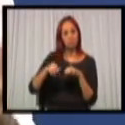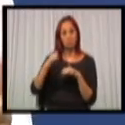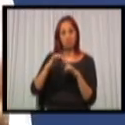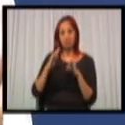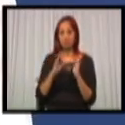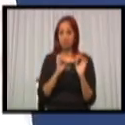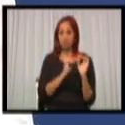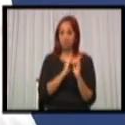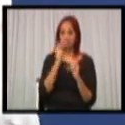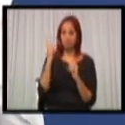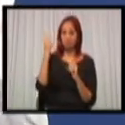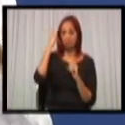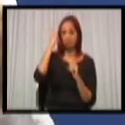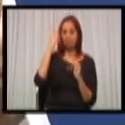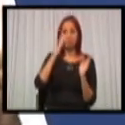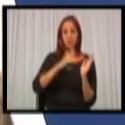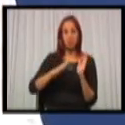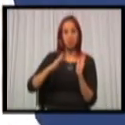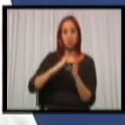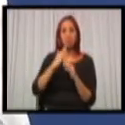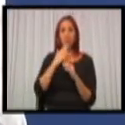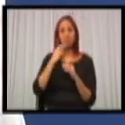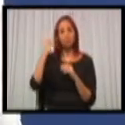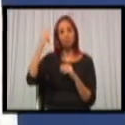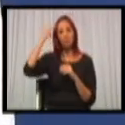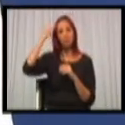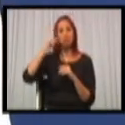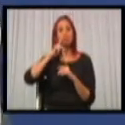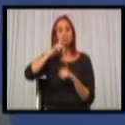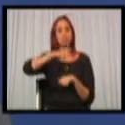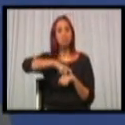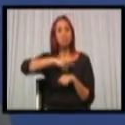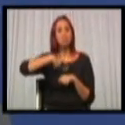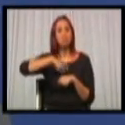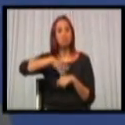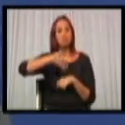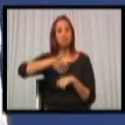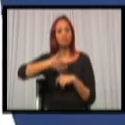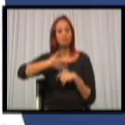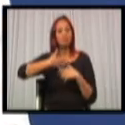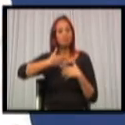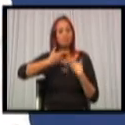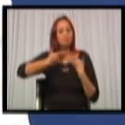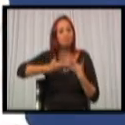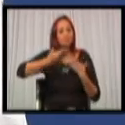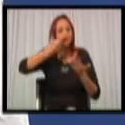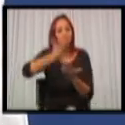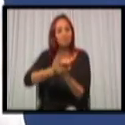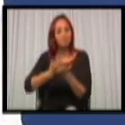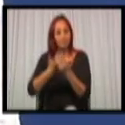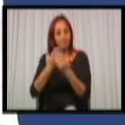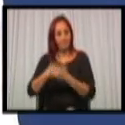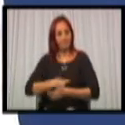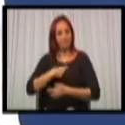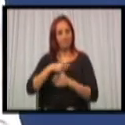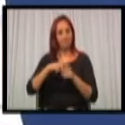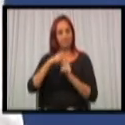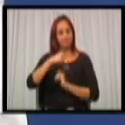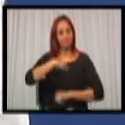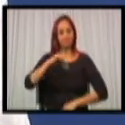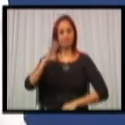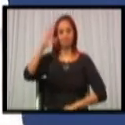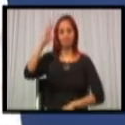distinción política. Olvidarnos del color político en el momento que uno se sienta en la silla como alcalde. Entonces yo me comprometo